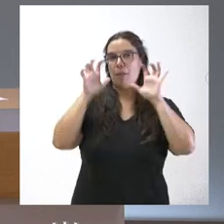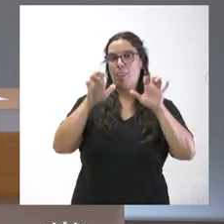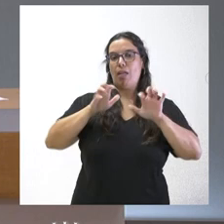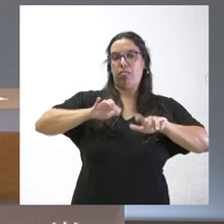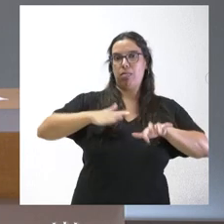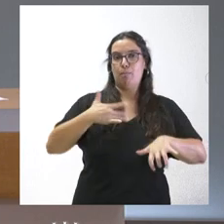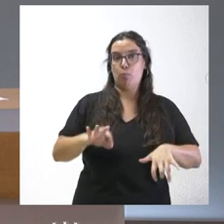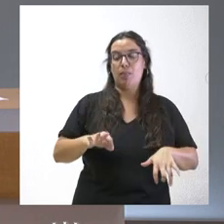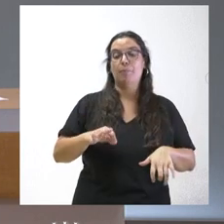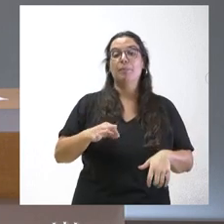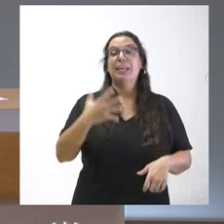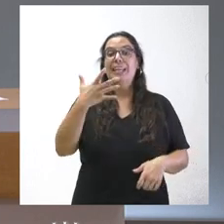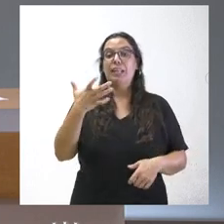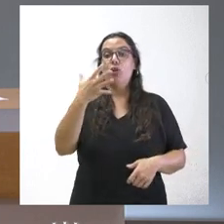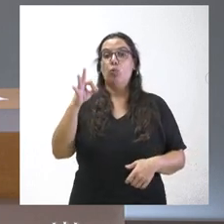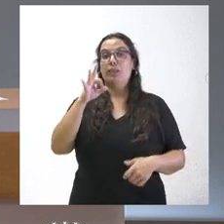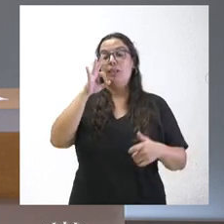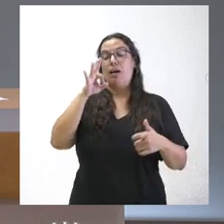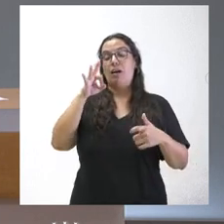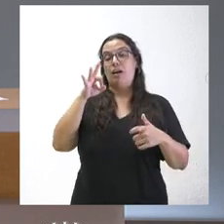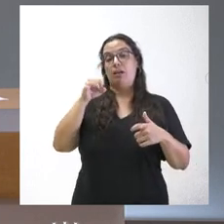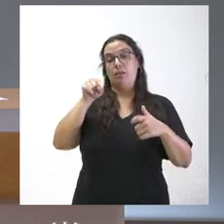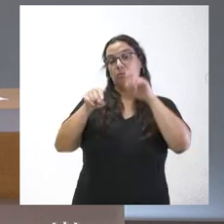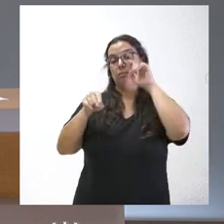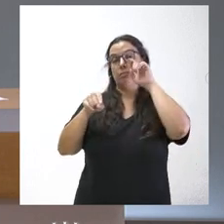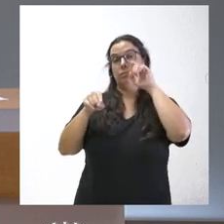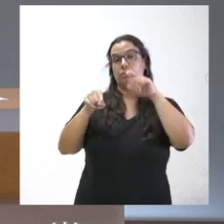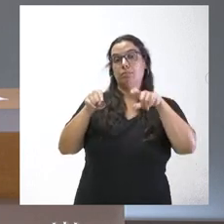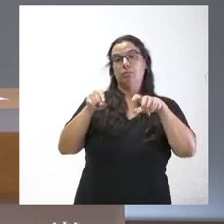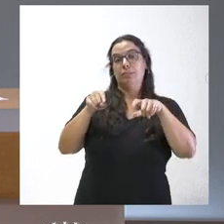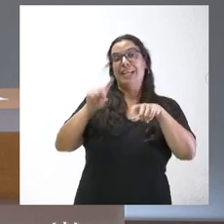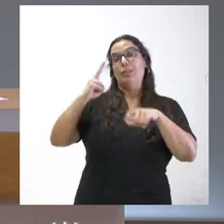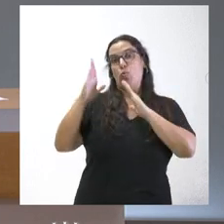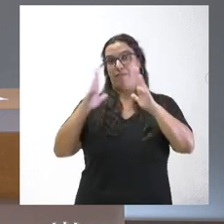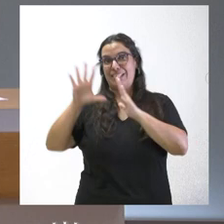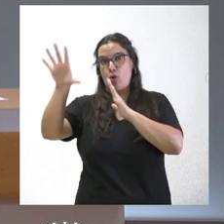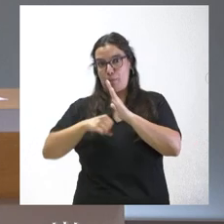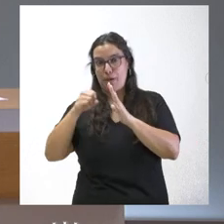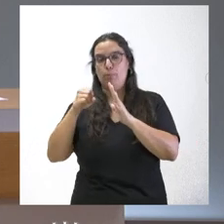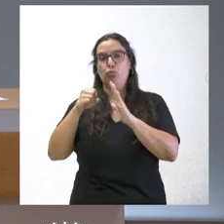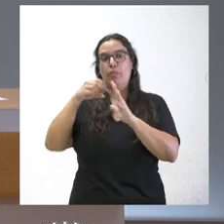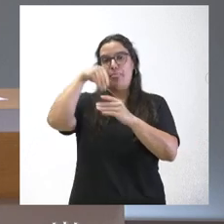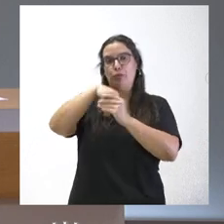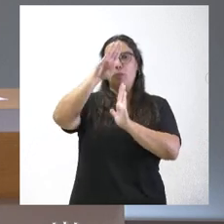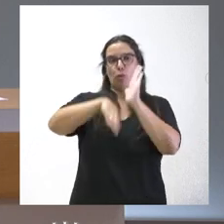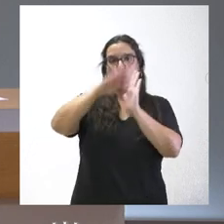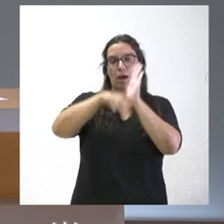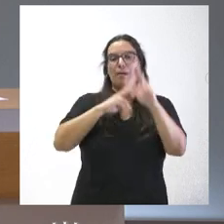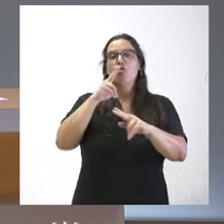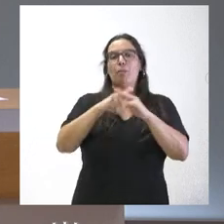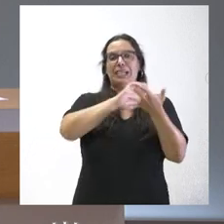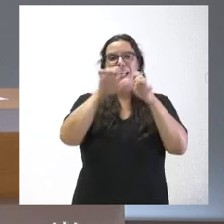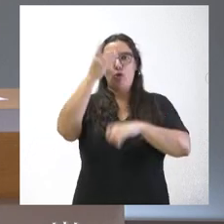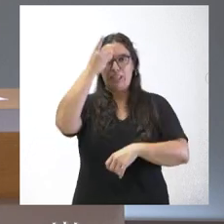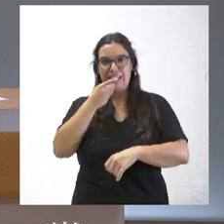550 ordenadores que forman parte de una segunda fase Dentro de este programa Castilla y león digital